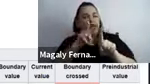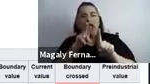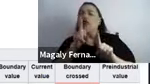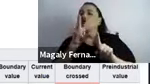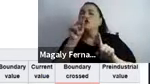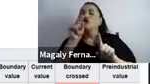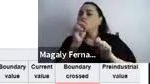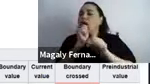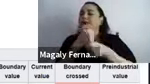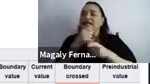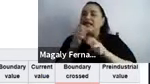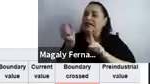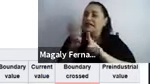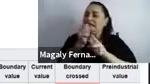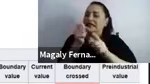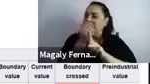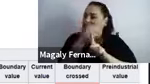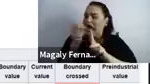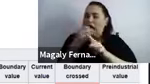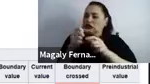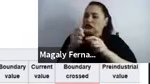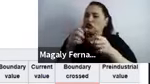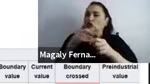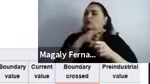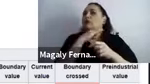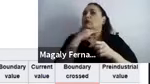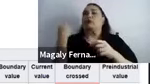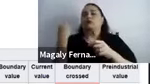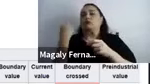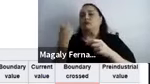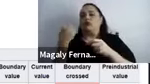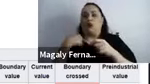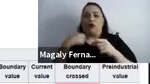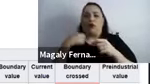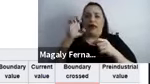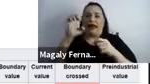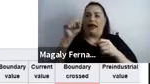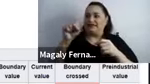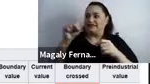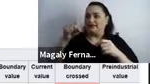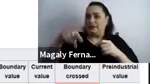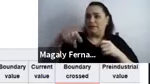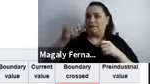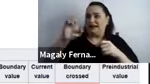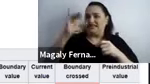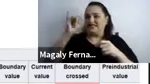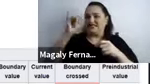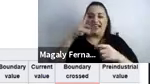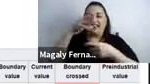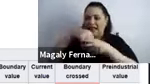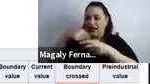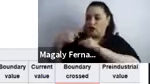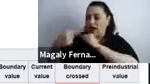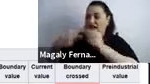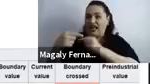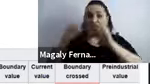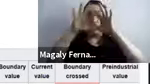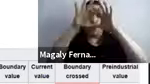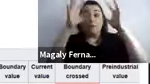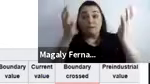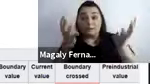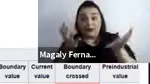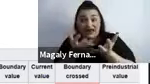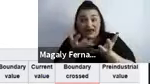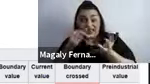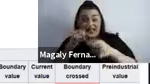hacerse daño a un nivel casi de suicidio como especie dentro de su propia generación, pues el planeta en ese mínimo